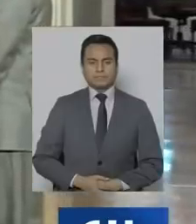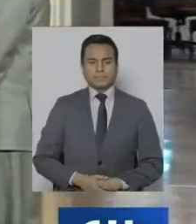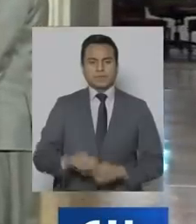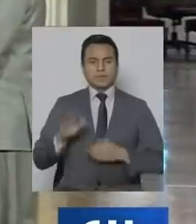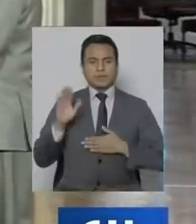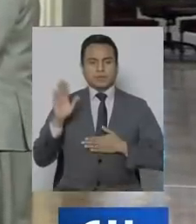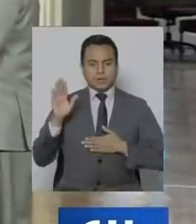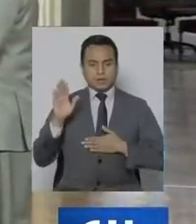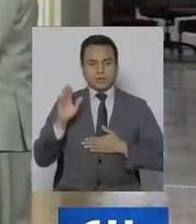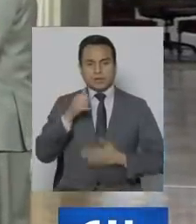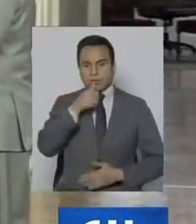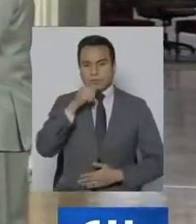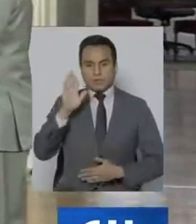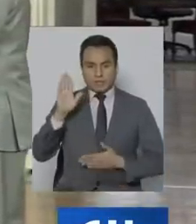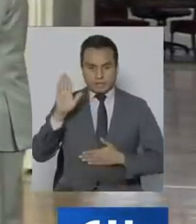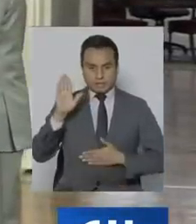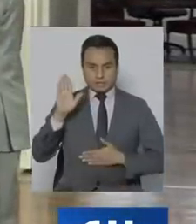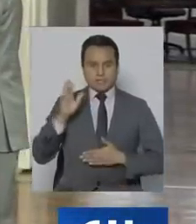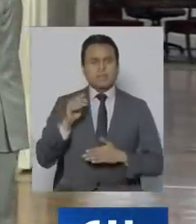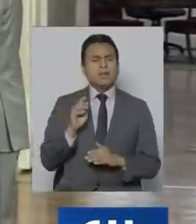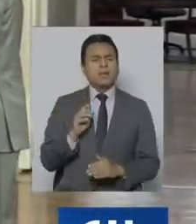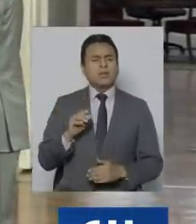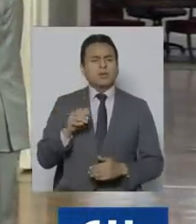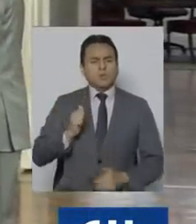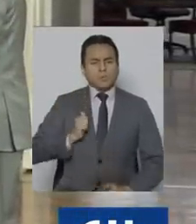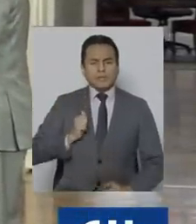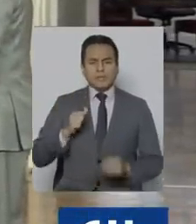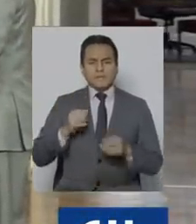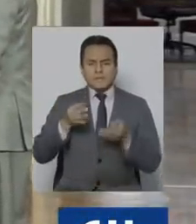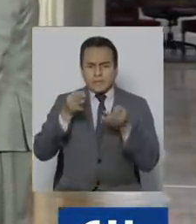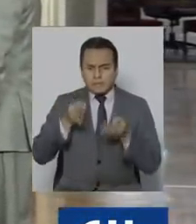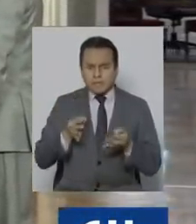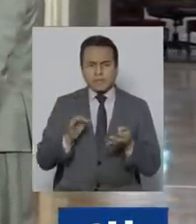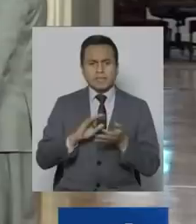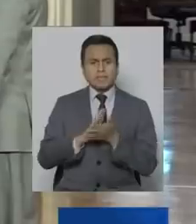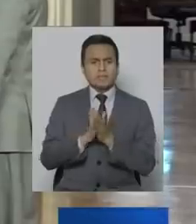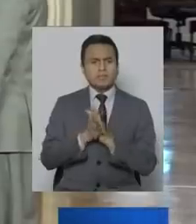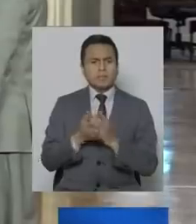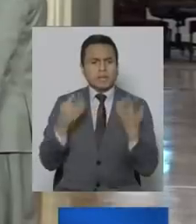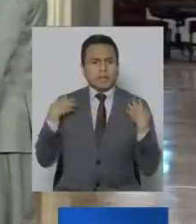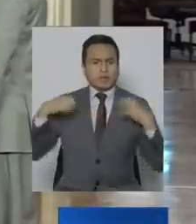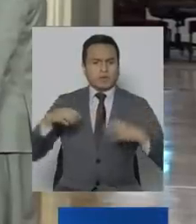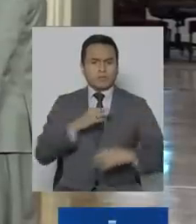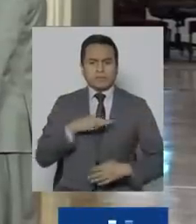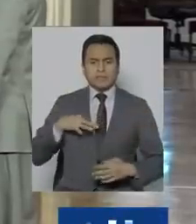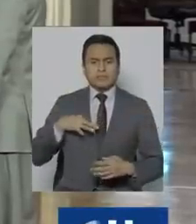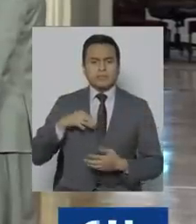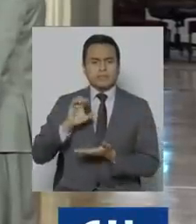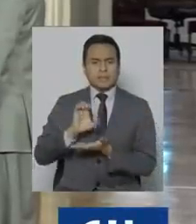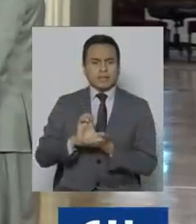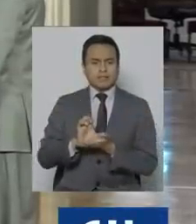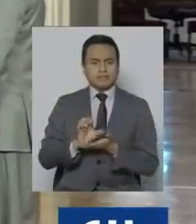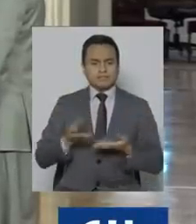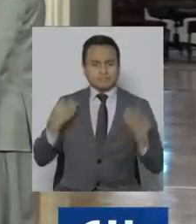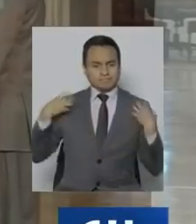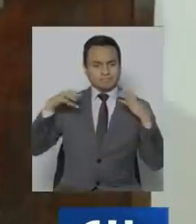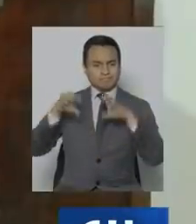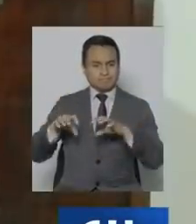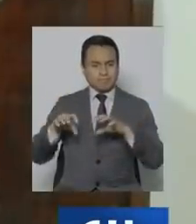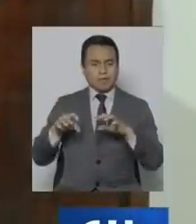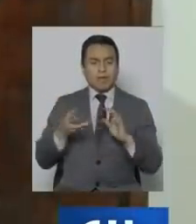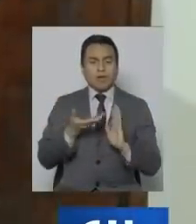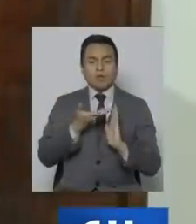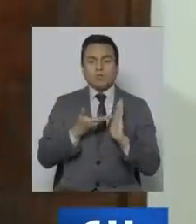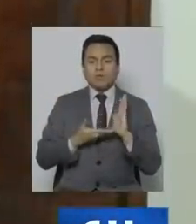¿Juráis o prometéis cumplir fielmente el cargo de Ministro de Estado que se os ha conferido,